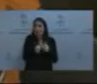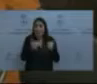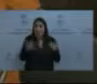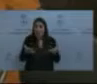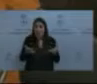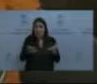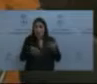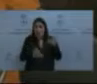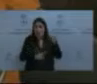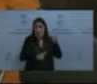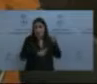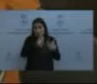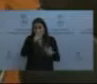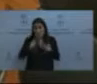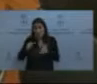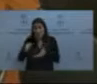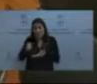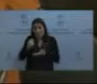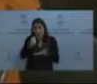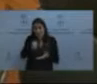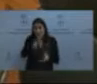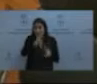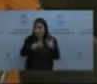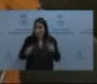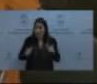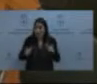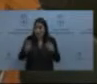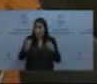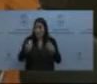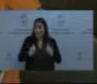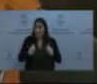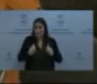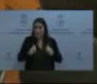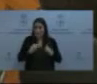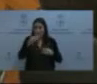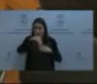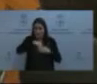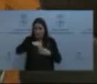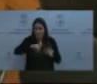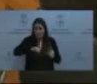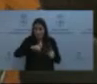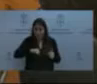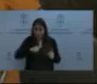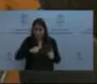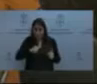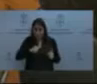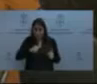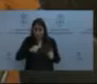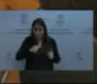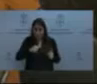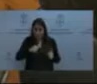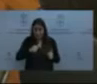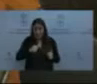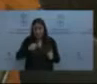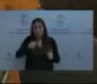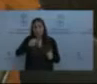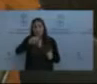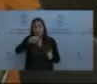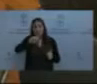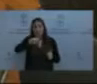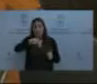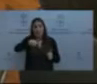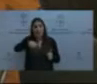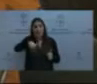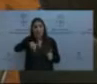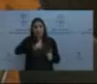aquellos herederos, personas residentes en el ERA, que habían hecho